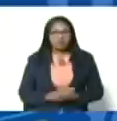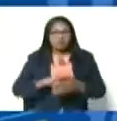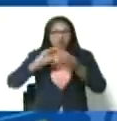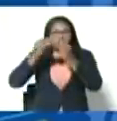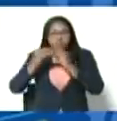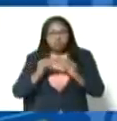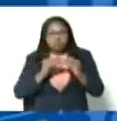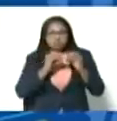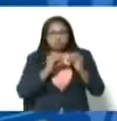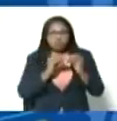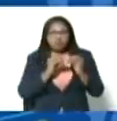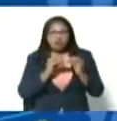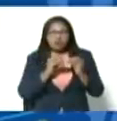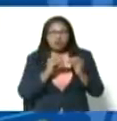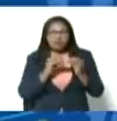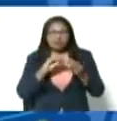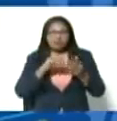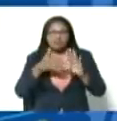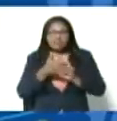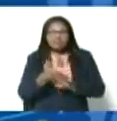Mantenimiento correctivo.